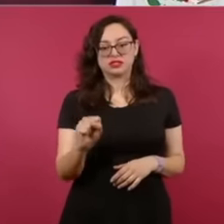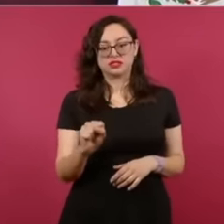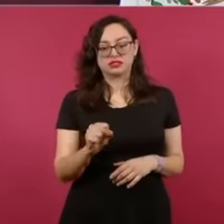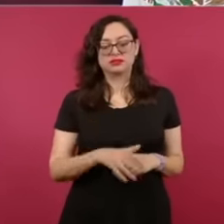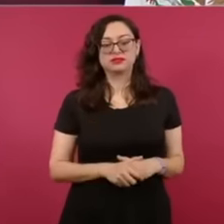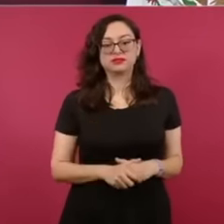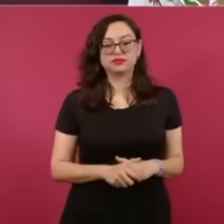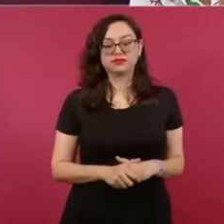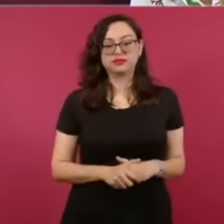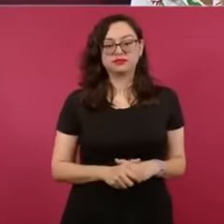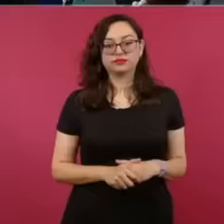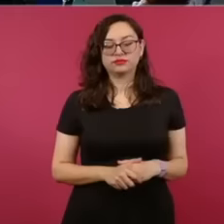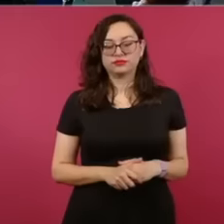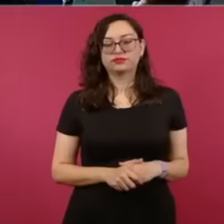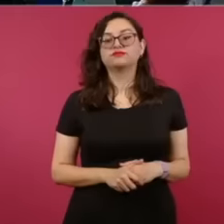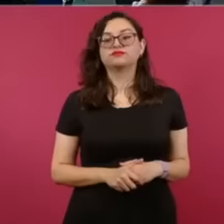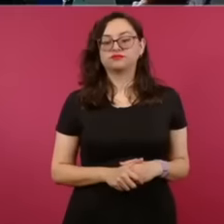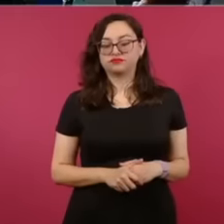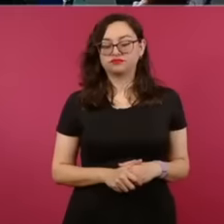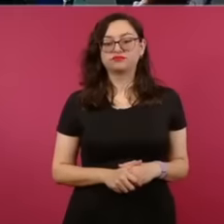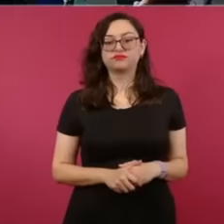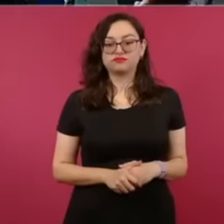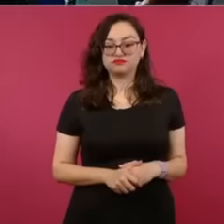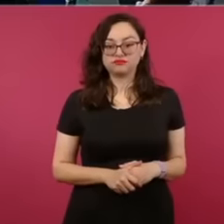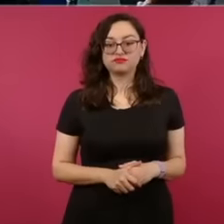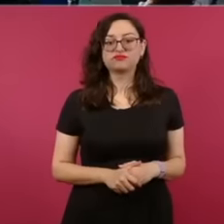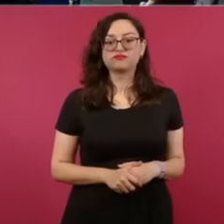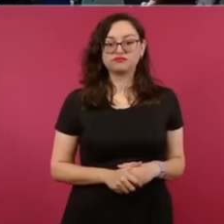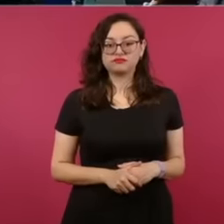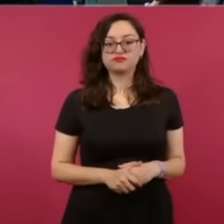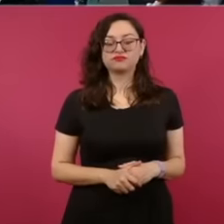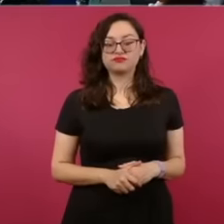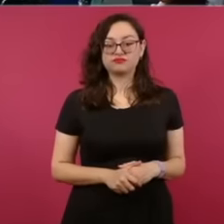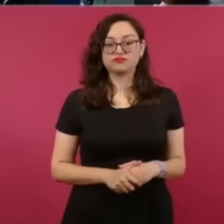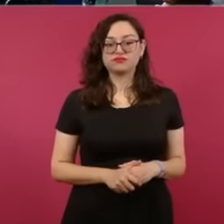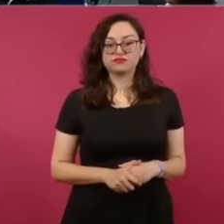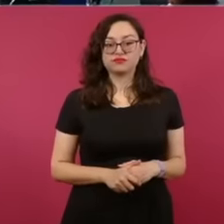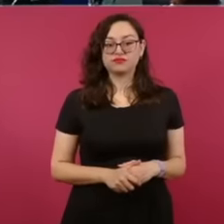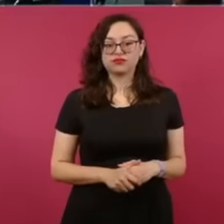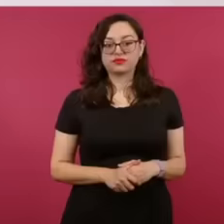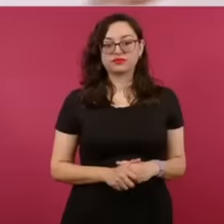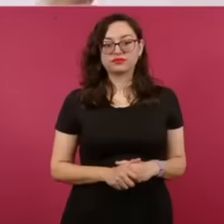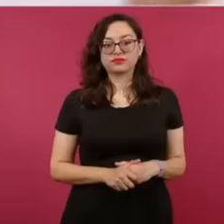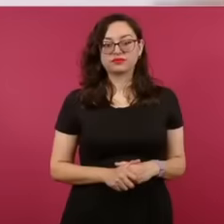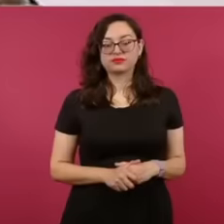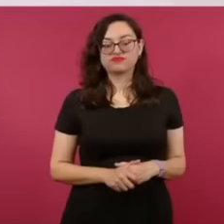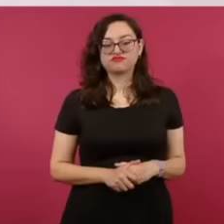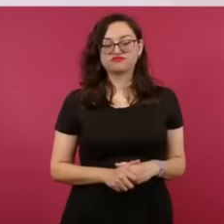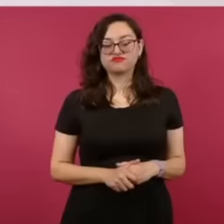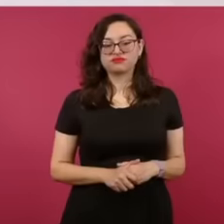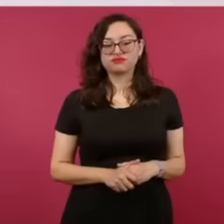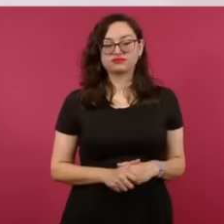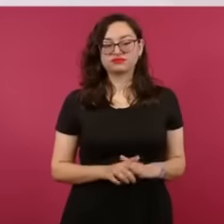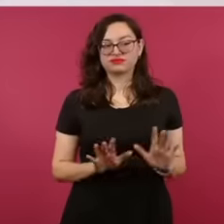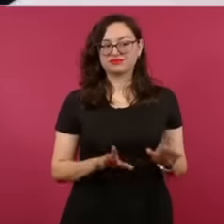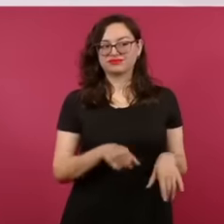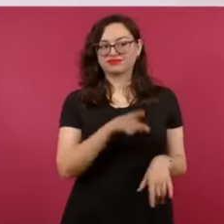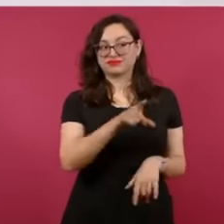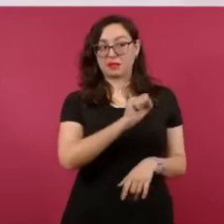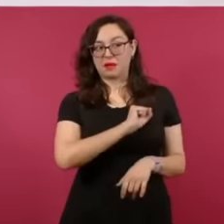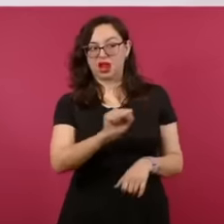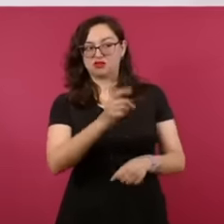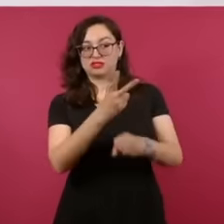Antonio Solá, que es el español también. Sí, pero es de segunda, digo con todo respeto. Pero no,